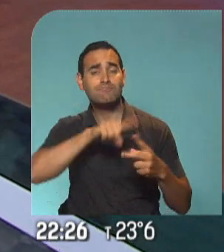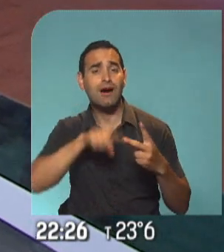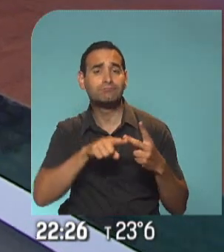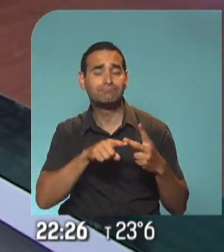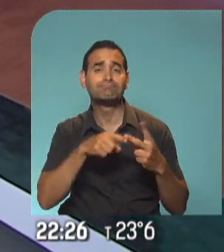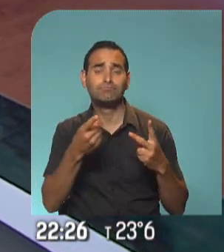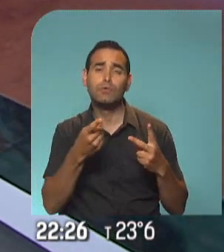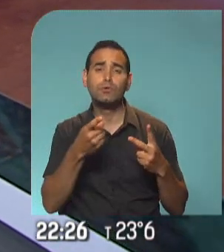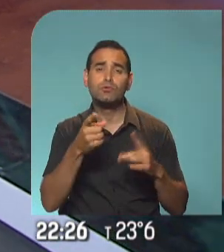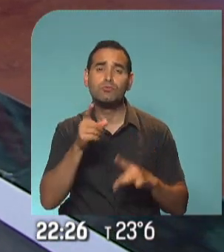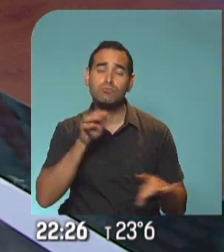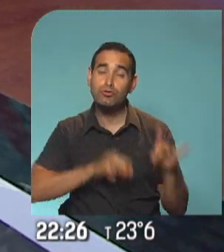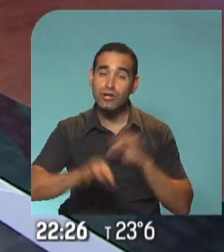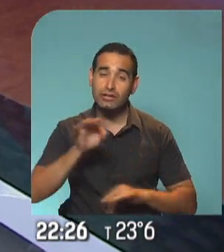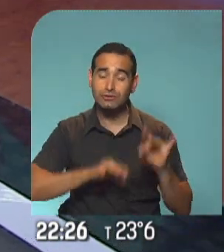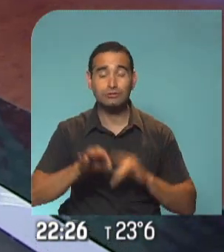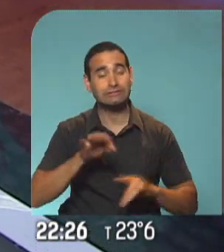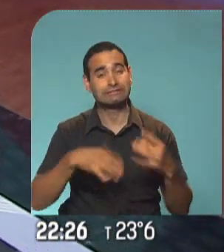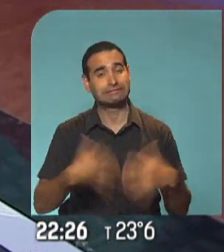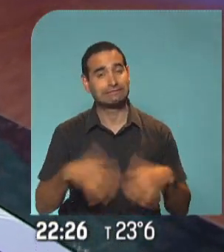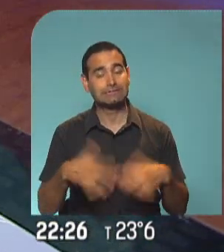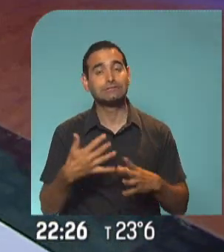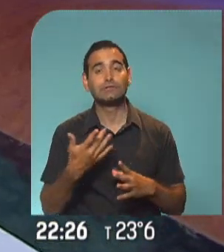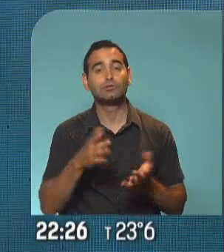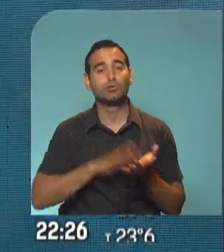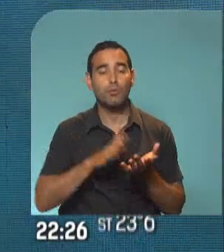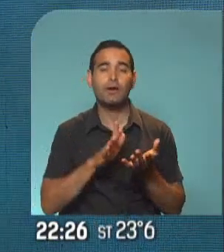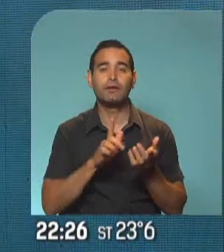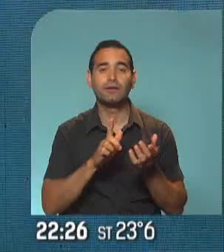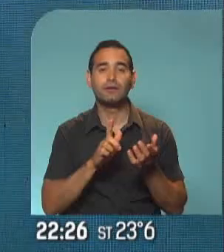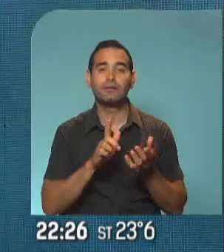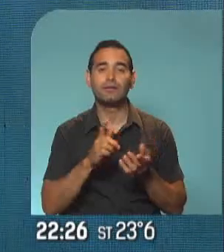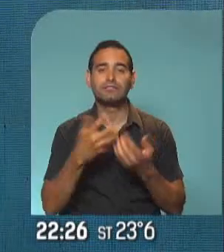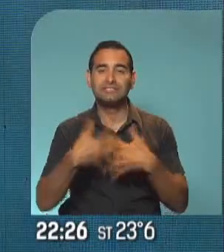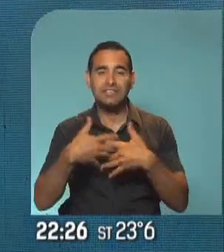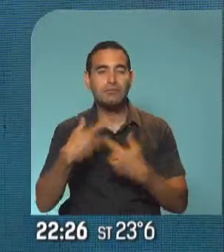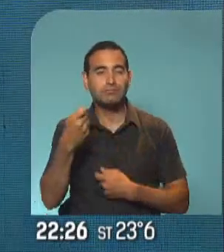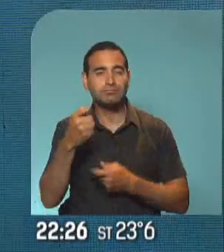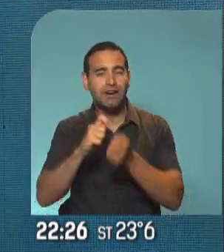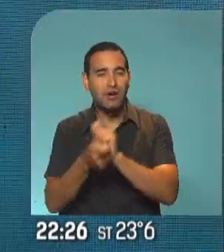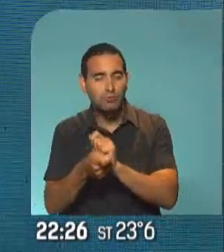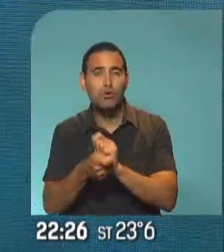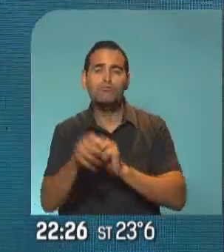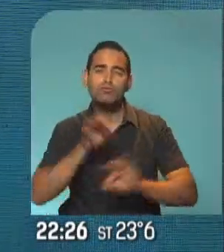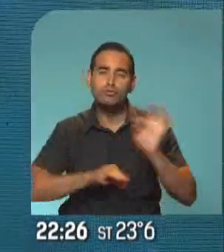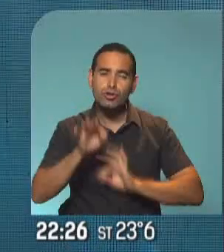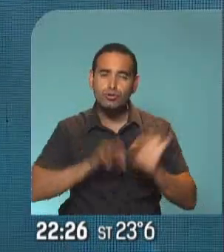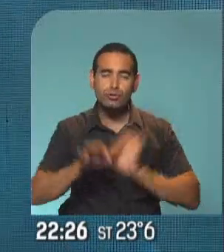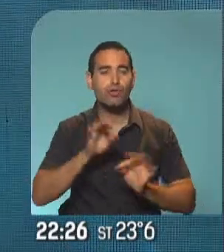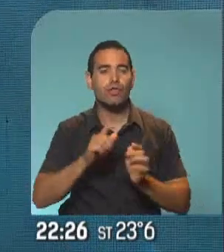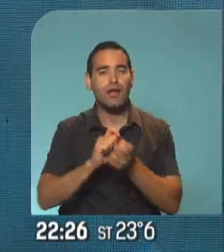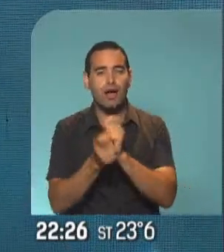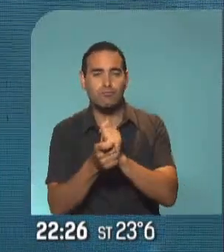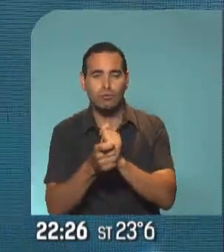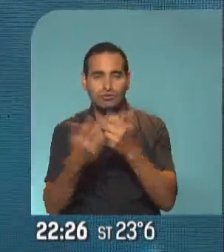un proyecto que lo tiene en vilo, por cierto, y tiene que ver con la reforma previsional, una reforma y un proyecto de reforma